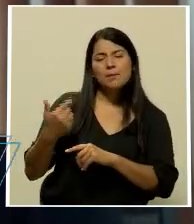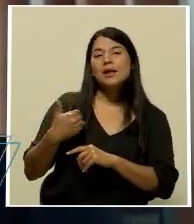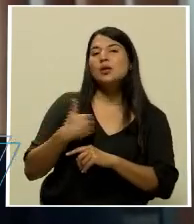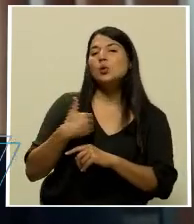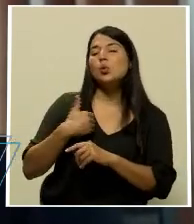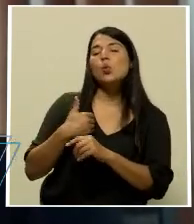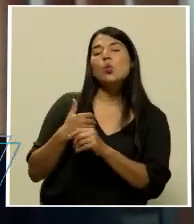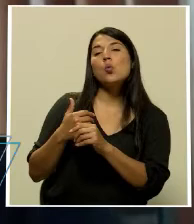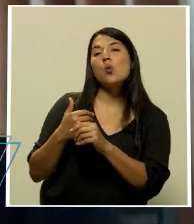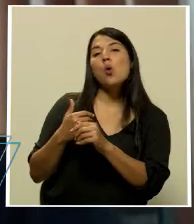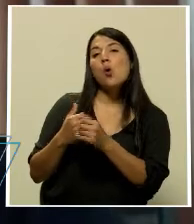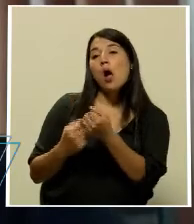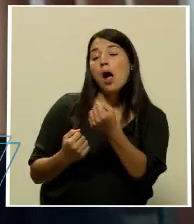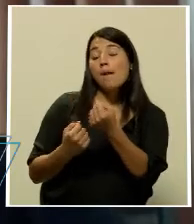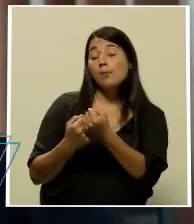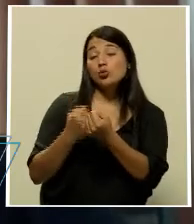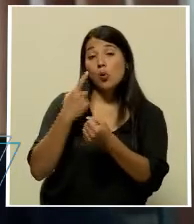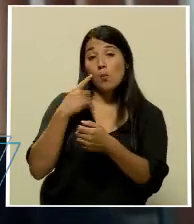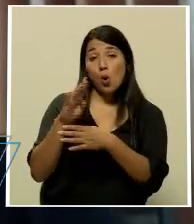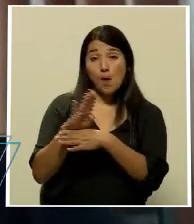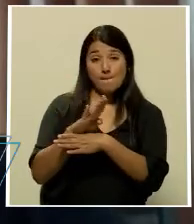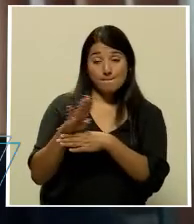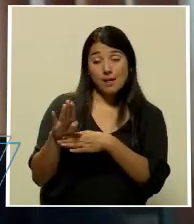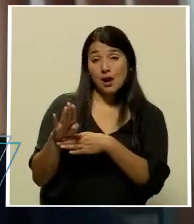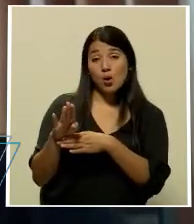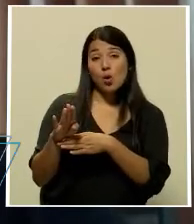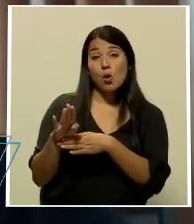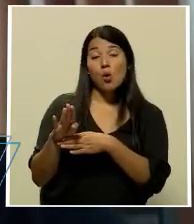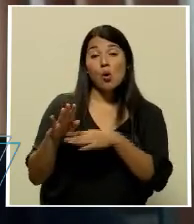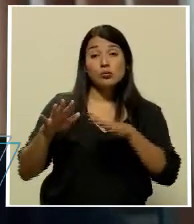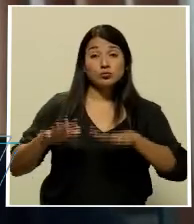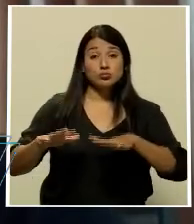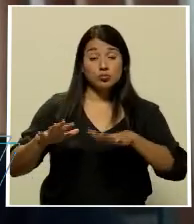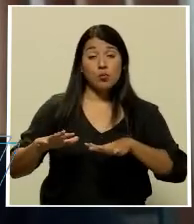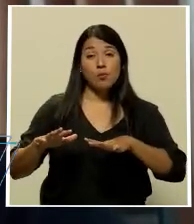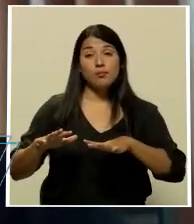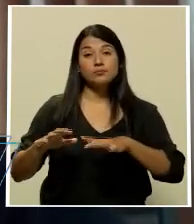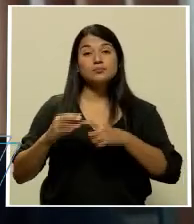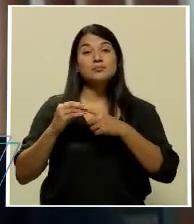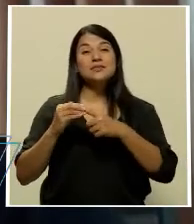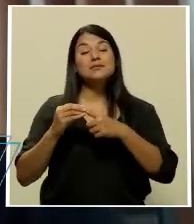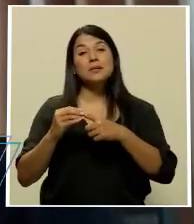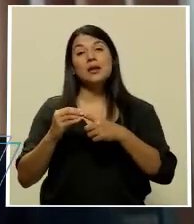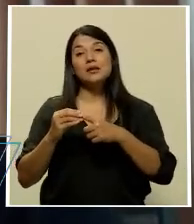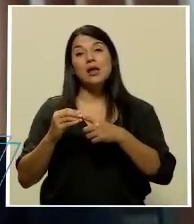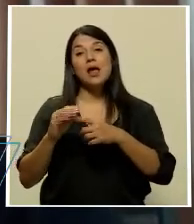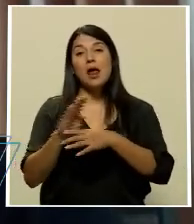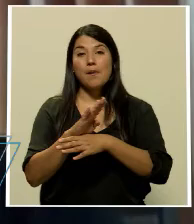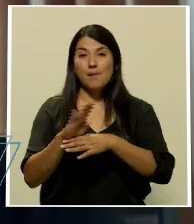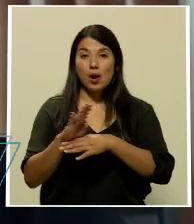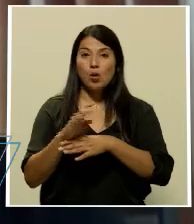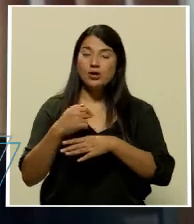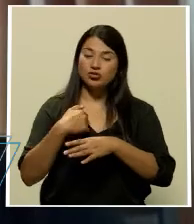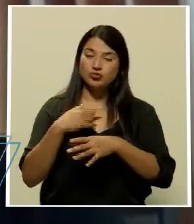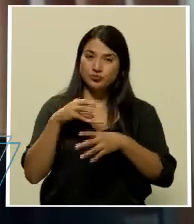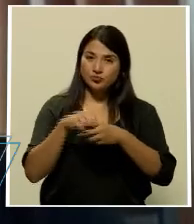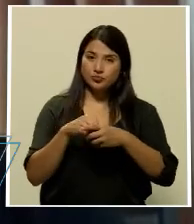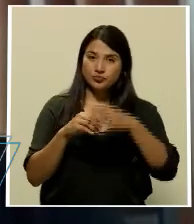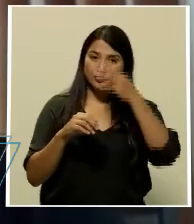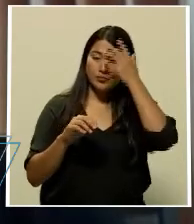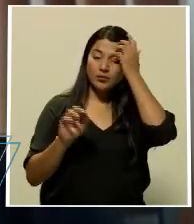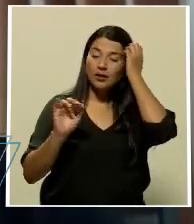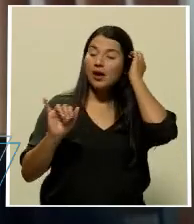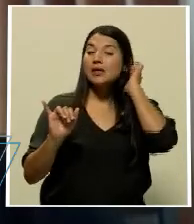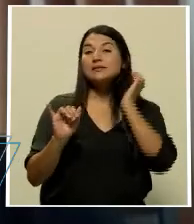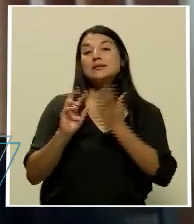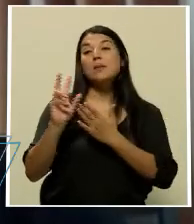una credibilidad fundamental de la banca en general y particularmente del banco que en su momento yo representaba. Así es que fue una obra